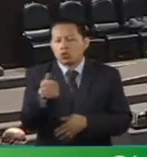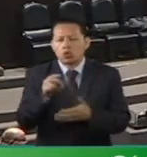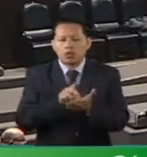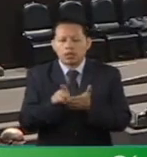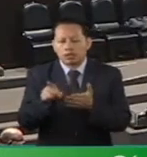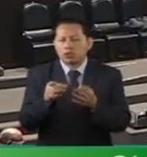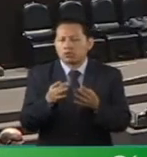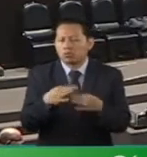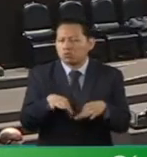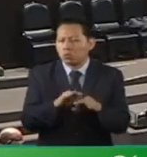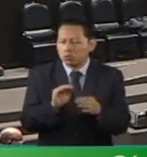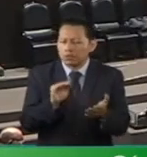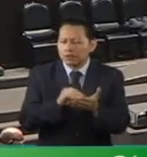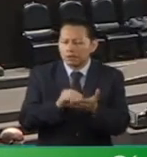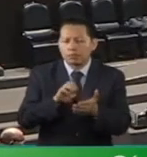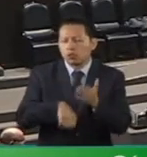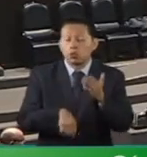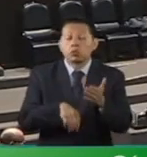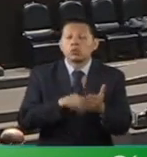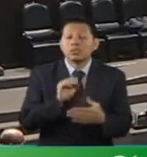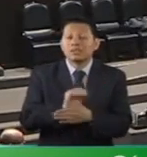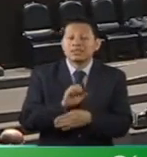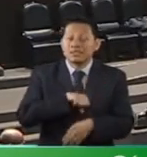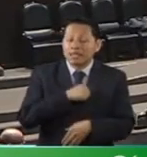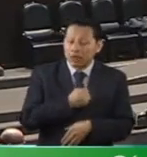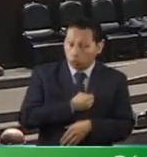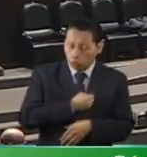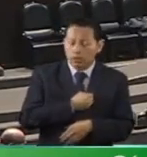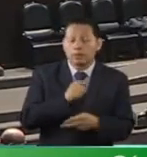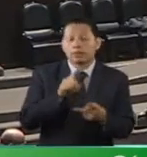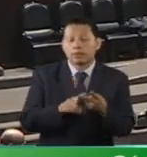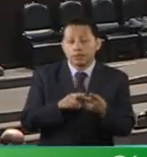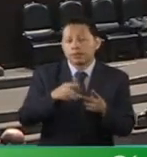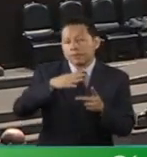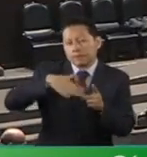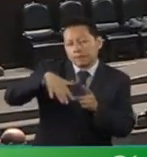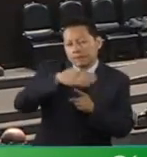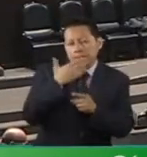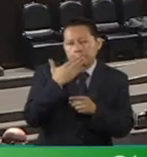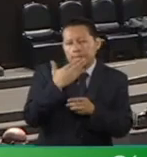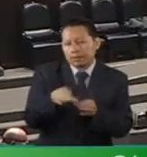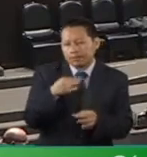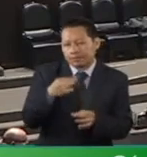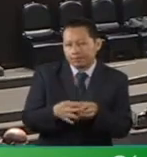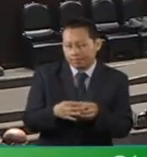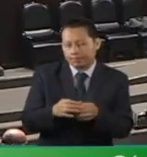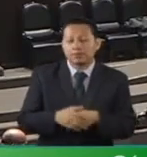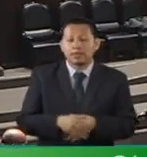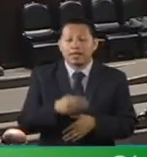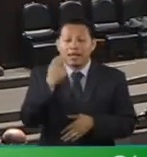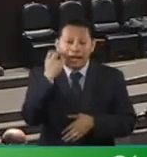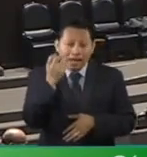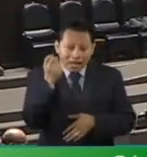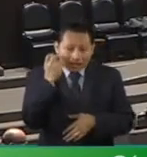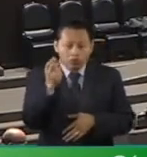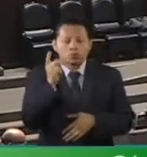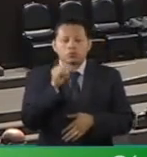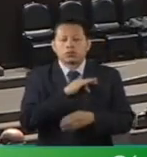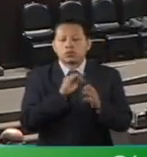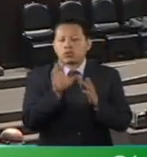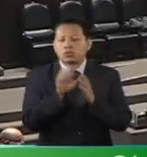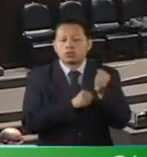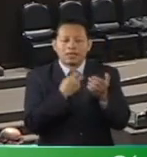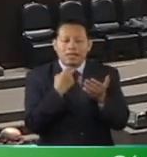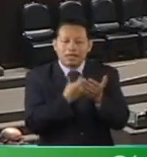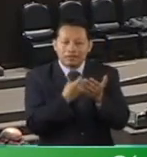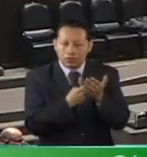fundamentales el derecho a la salud y el derecho a un medio ambiente sano porque eso es justamente lo que van a constitucionalizar con